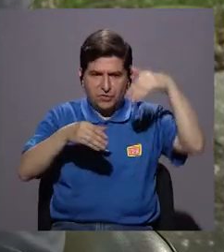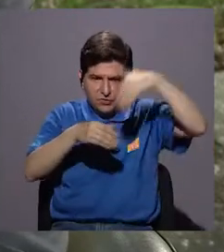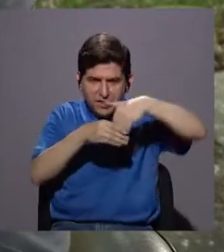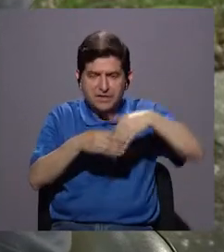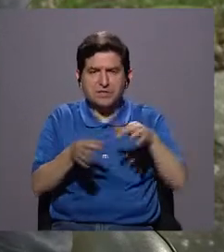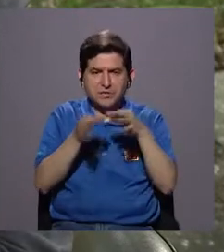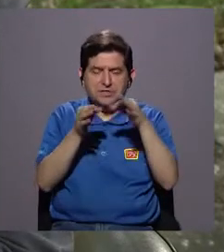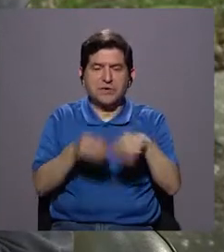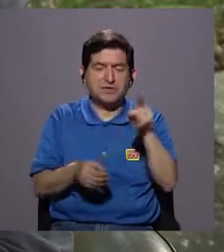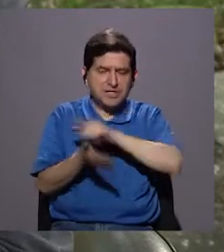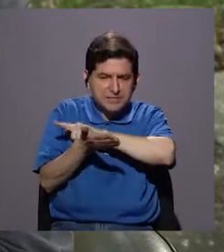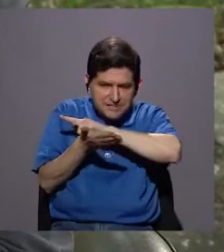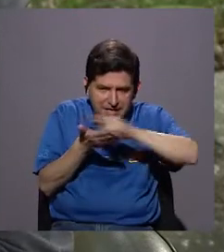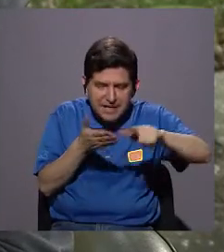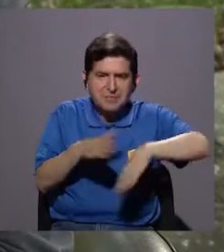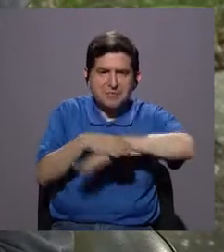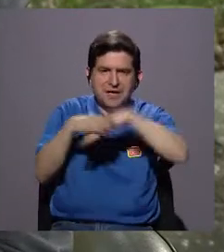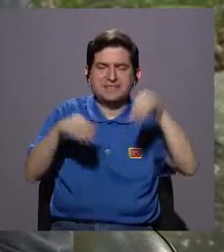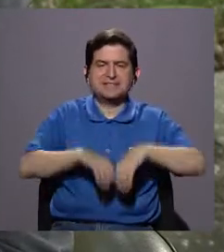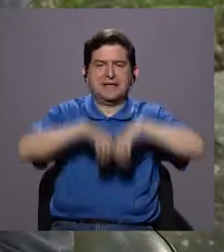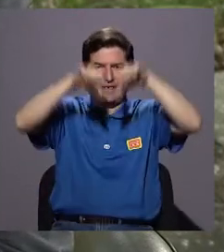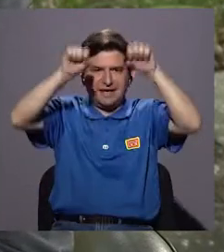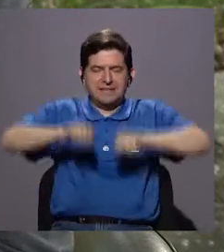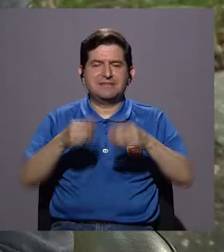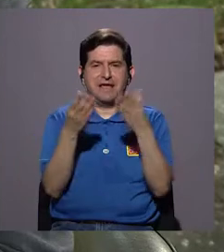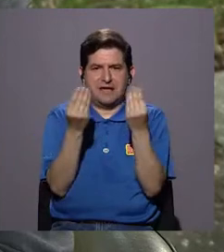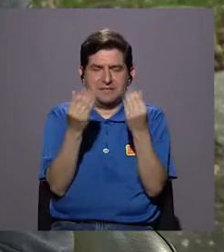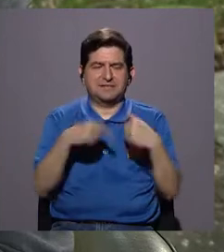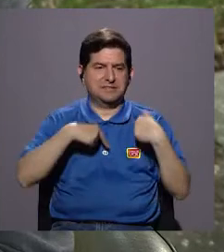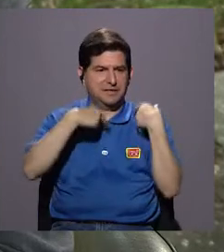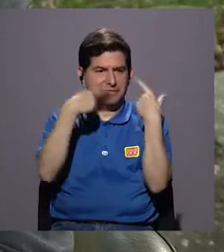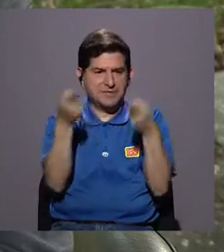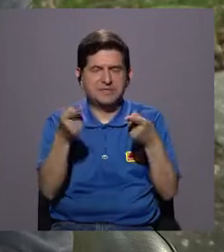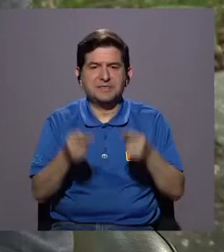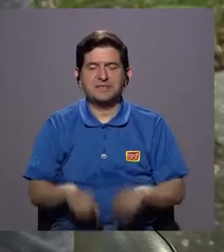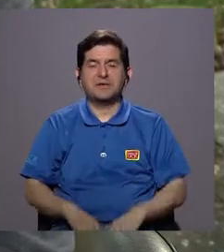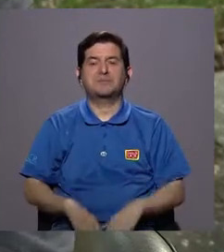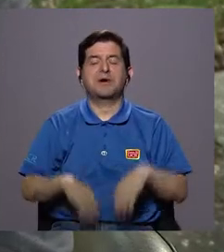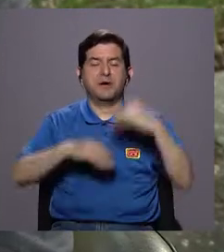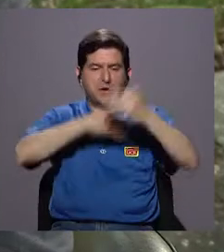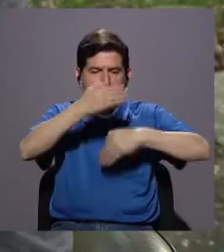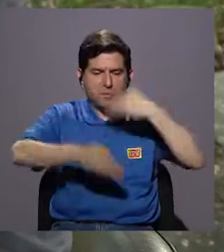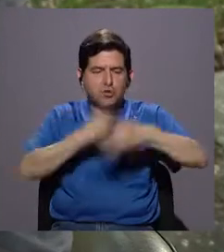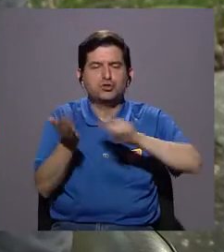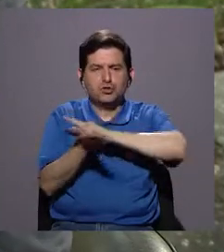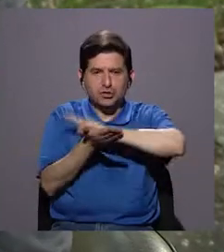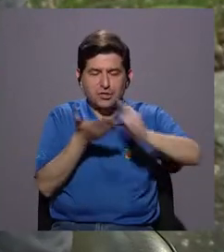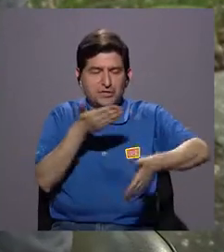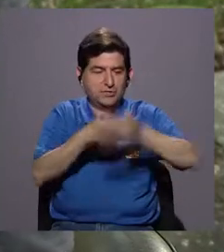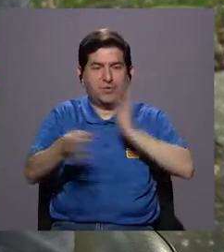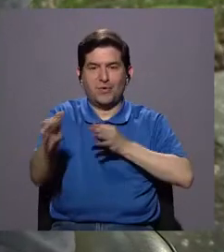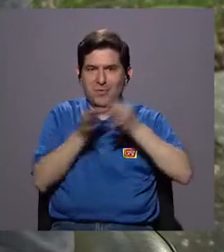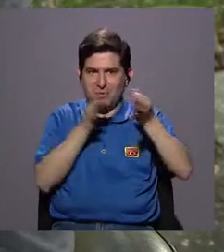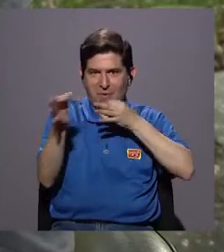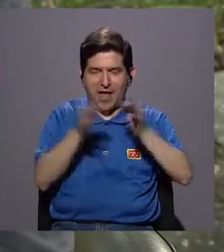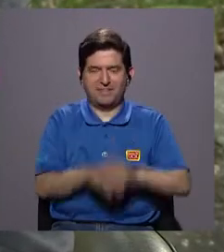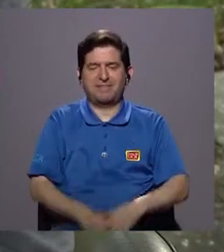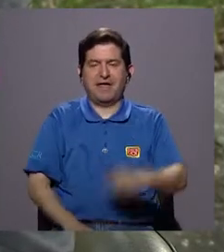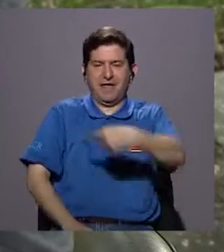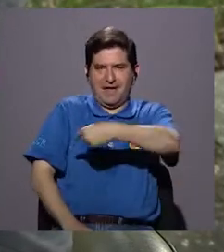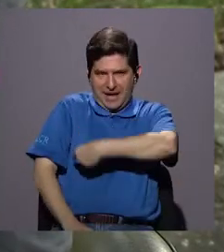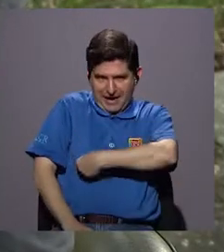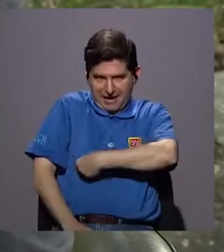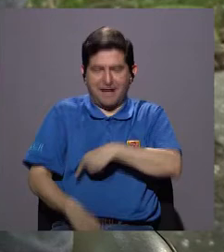es limpiado y sacado del sistema nervioso, llevado al resto del cuerpo para ser limpiado, como hablábamos en el segmento anterior, a nivel de